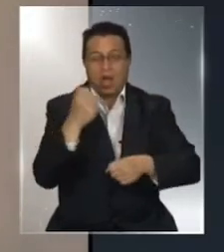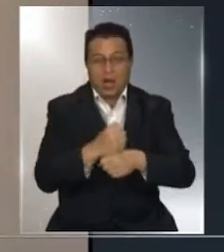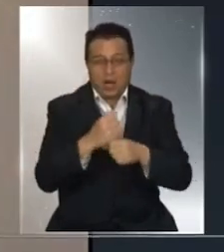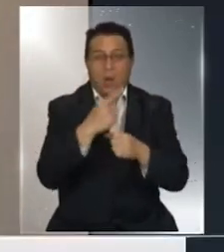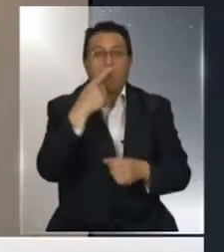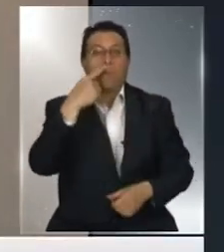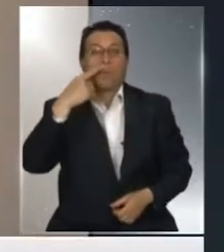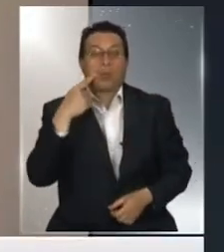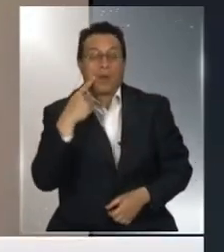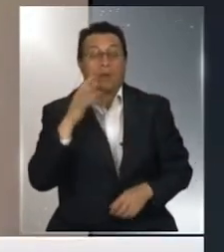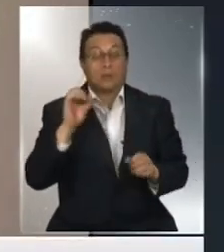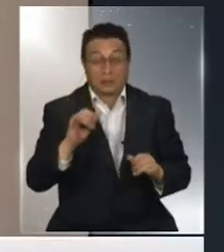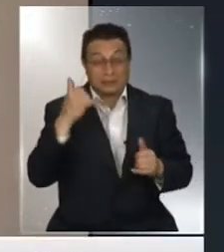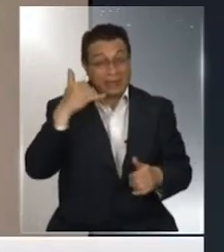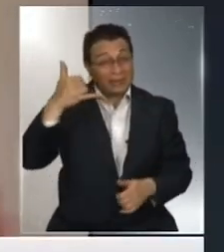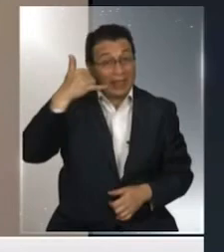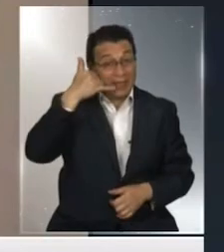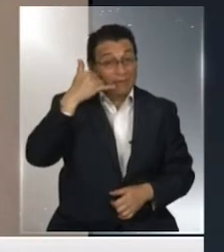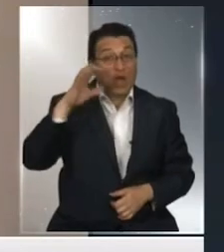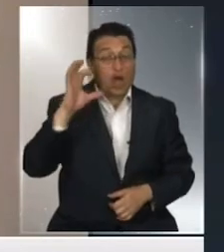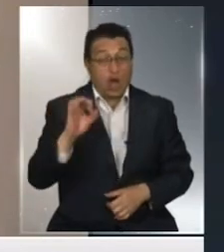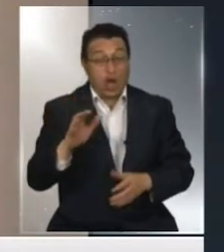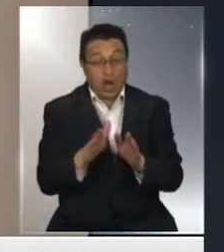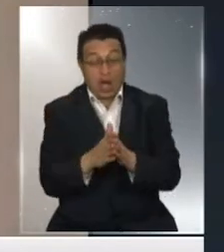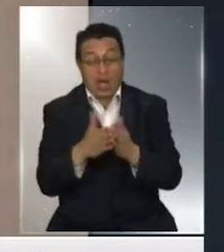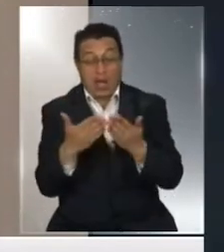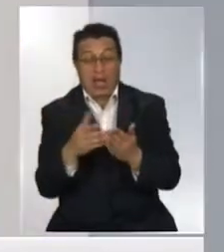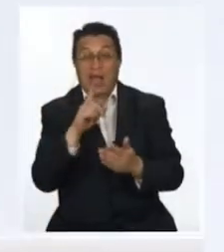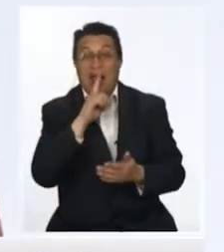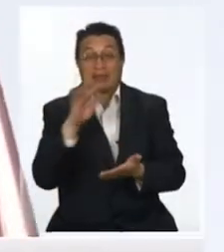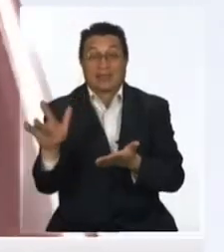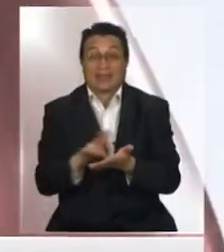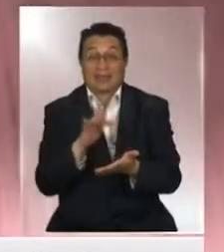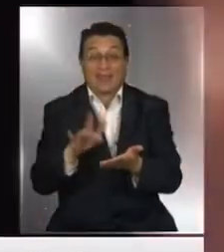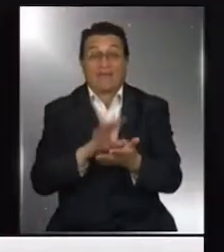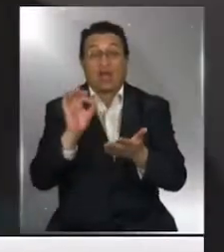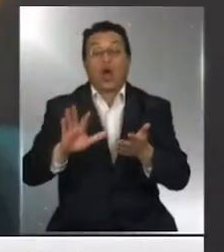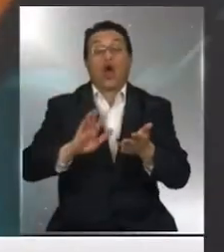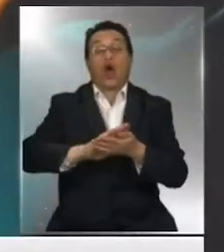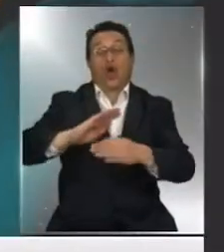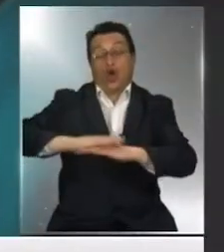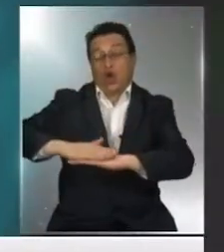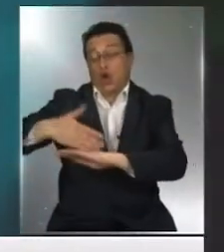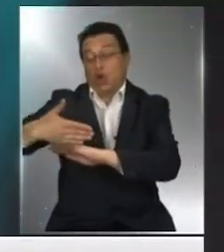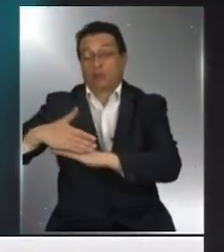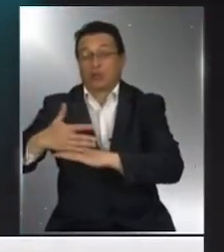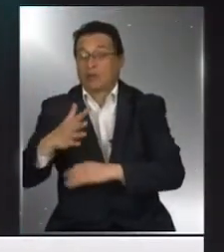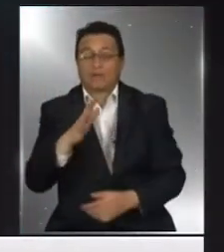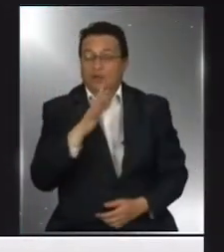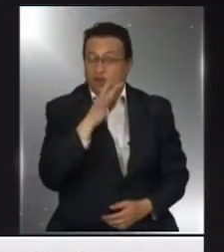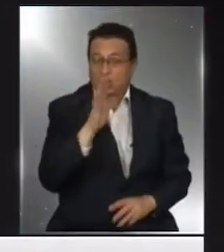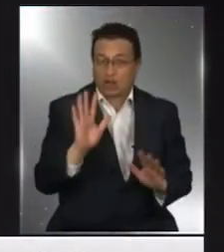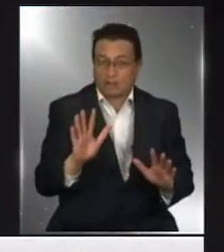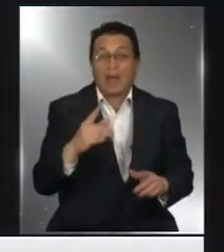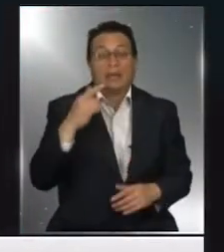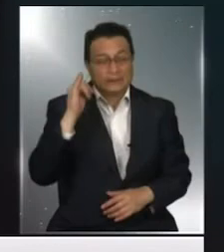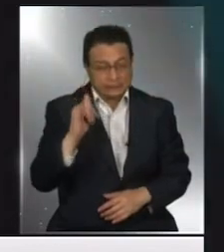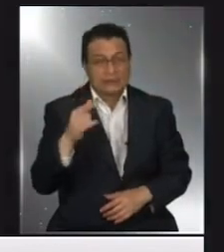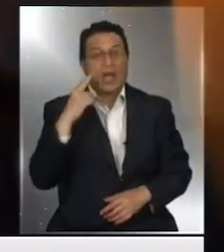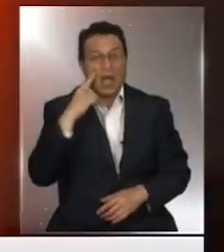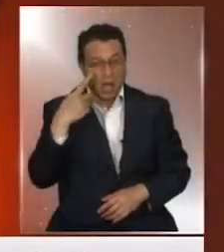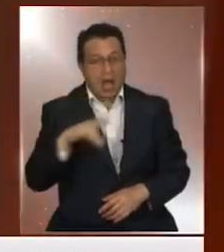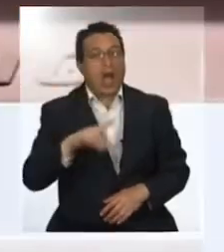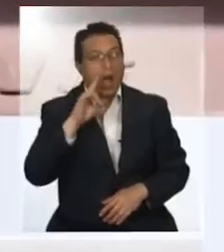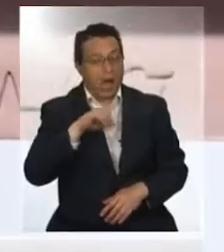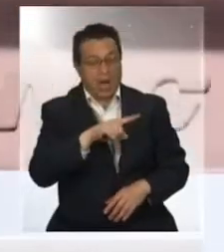No sabemos si es un teléfono, no sabemos si es un iPad o no sabemos si es una computadora de pantalla completa, no lo sabemos. Sí sabemos que existe este